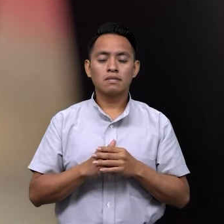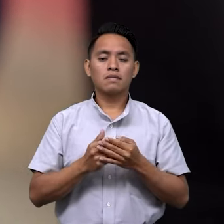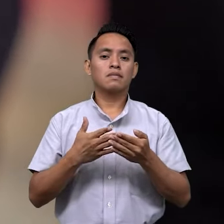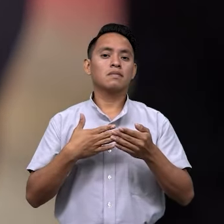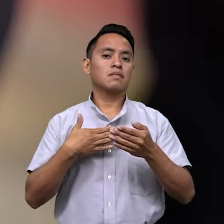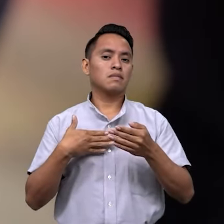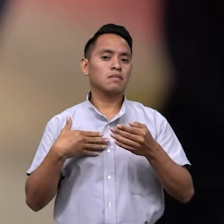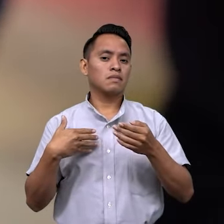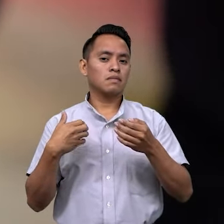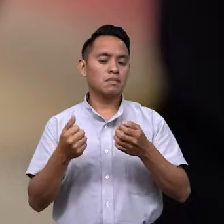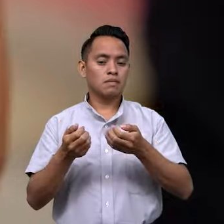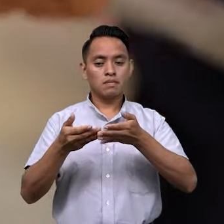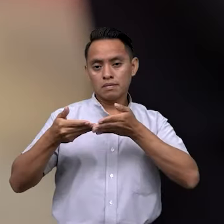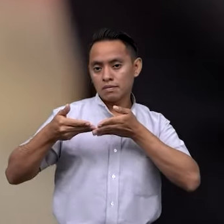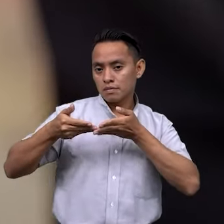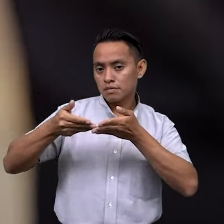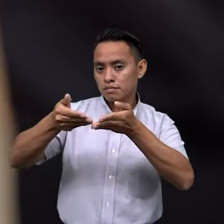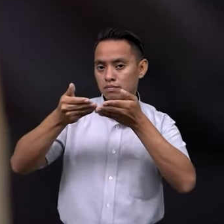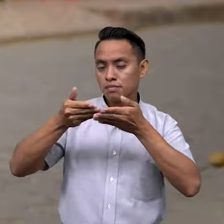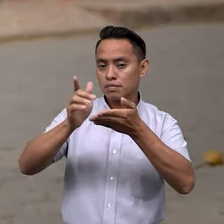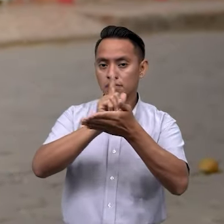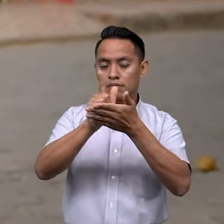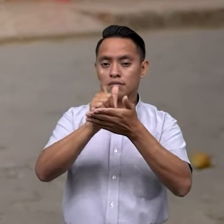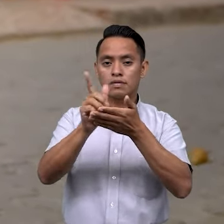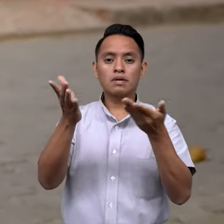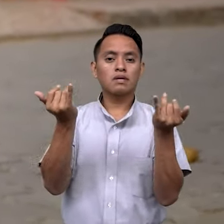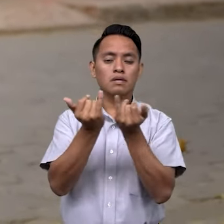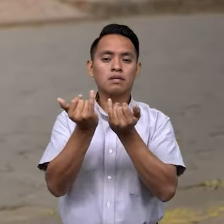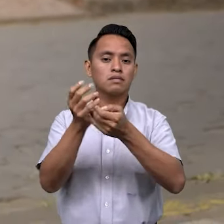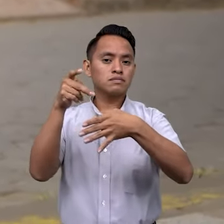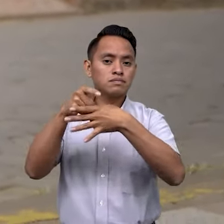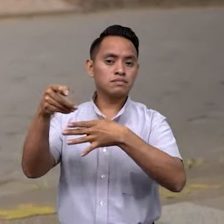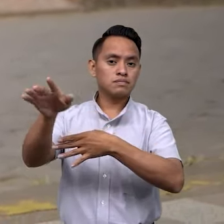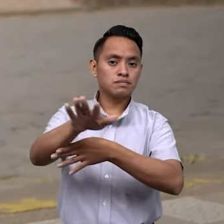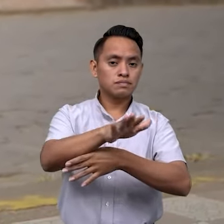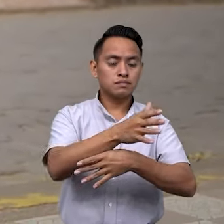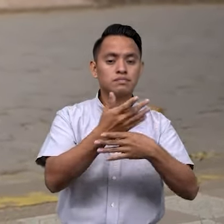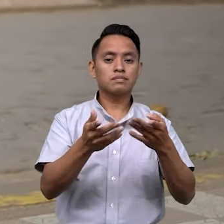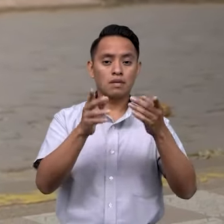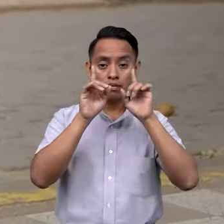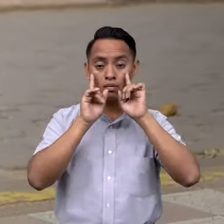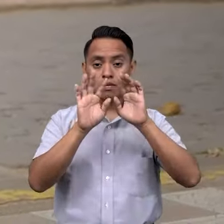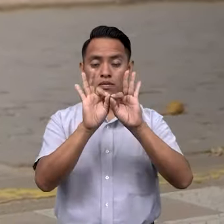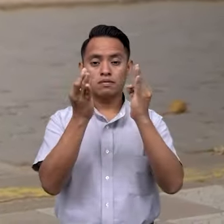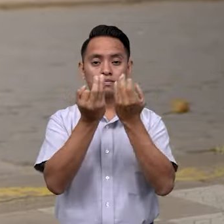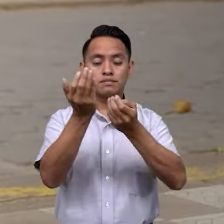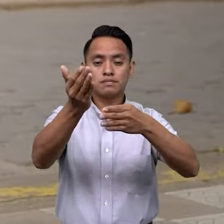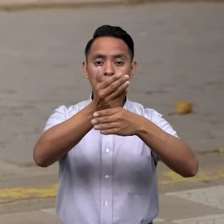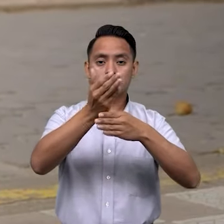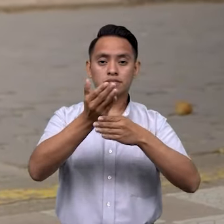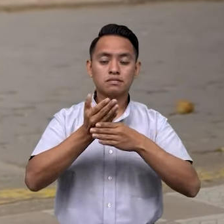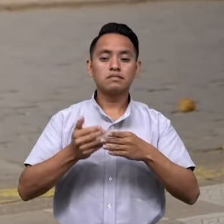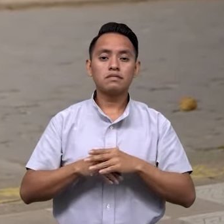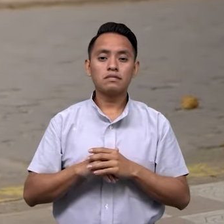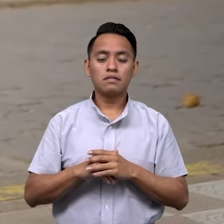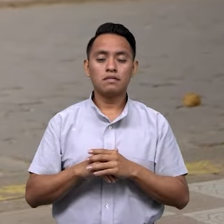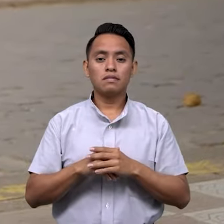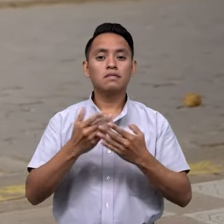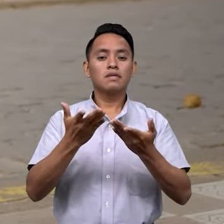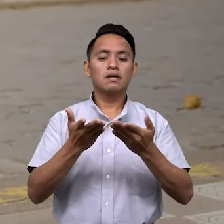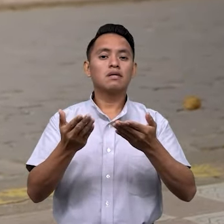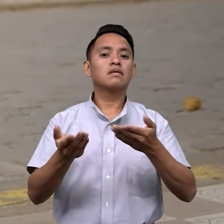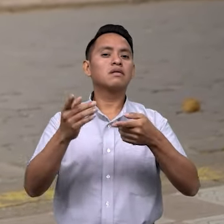mejoramiento de cauces, obras de drenaje, igual en el casco urbano, y esto ha venido disminuyendo y dándole más seguridad a la familia, a través que asumió la presidencia